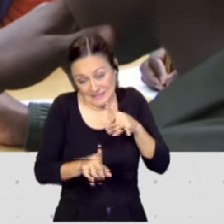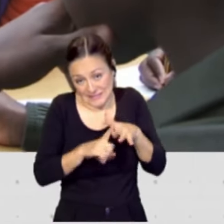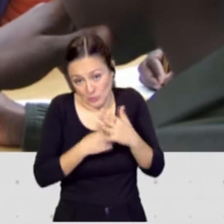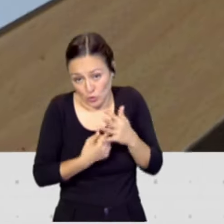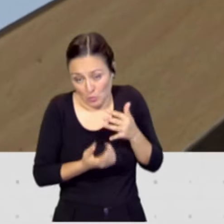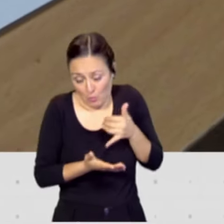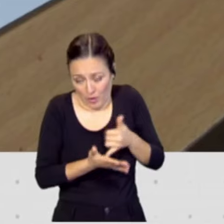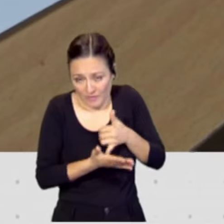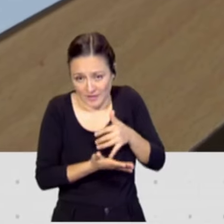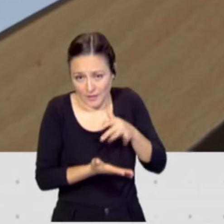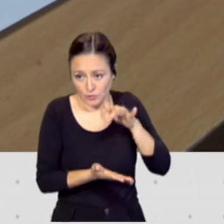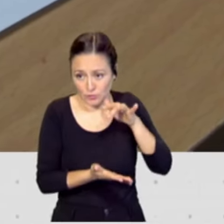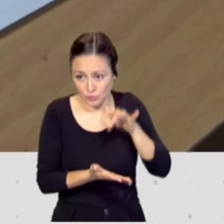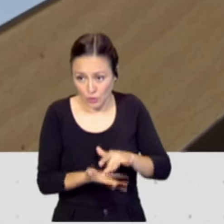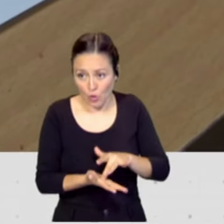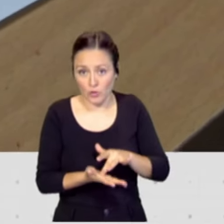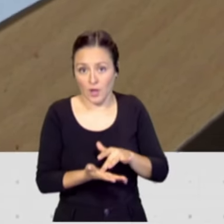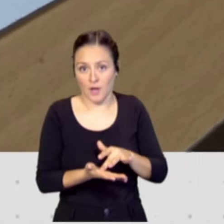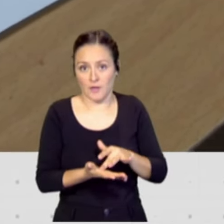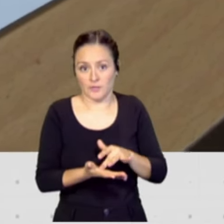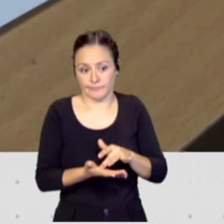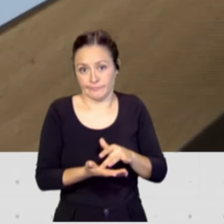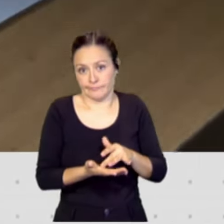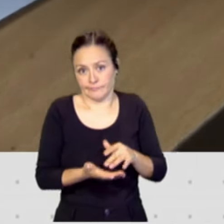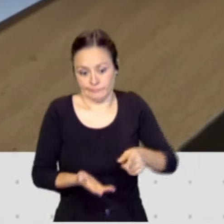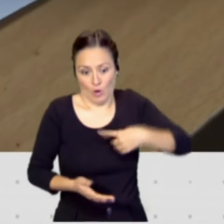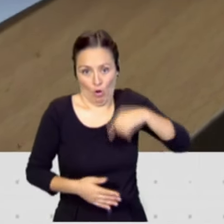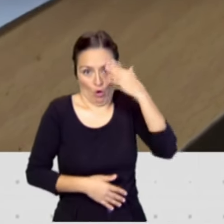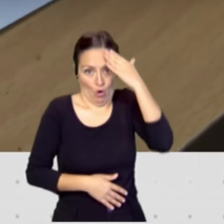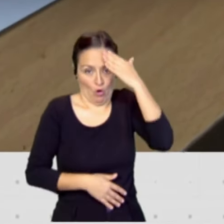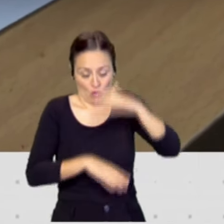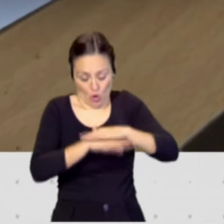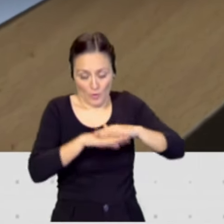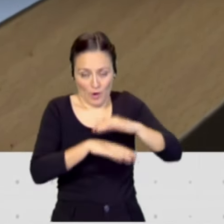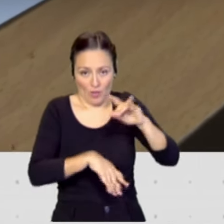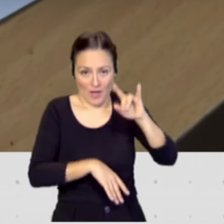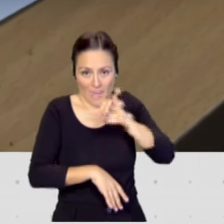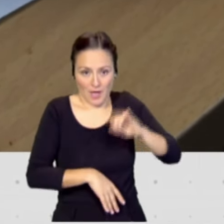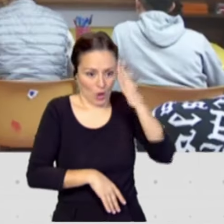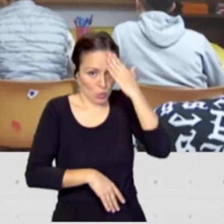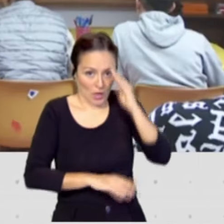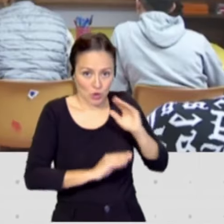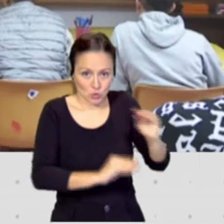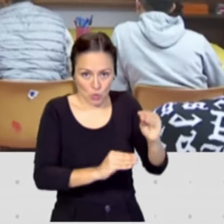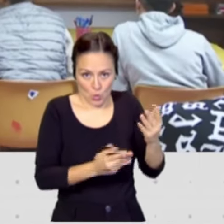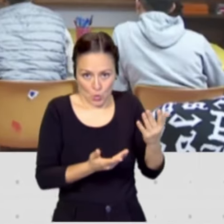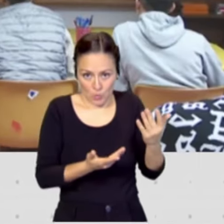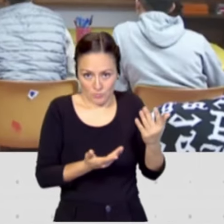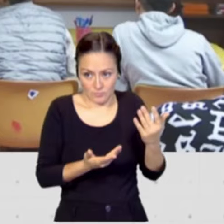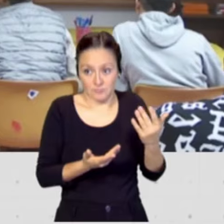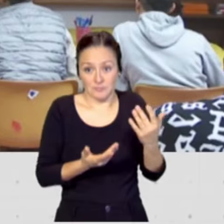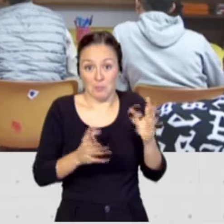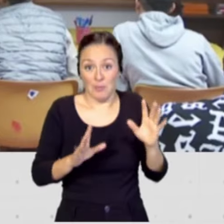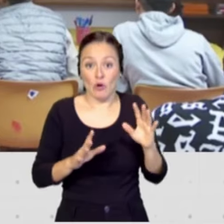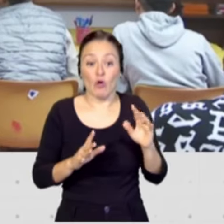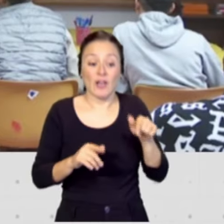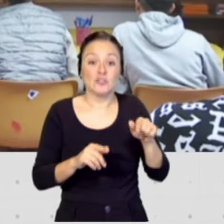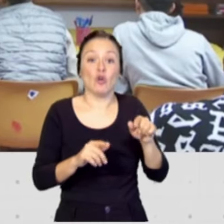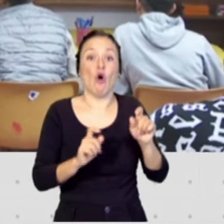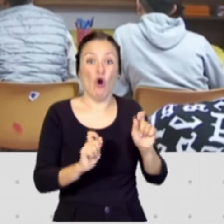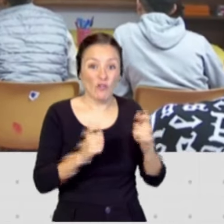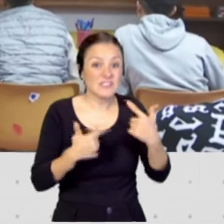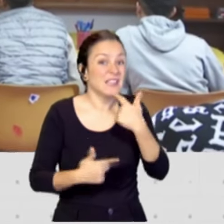vulnerabilidad y que la tutela la tiene el gobierno de áreas las efectivas eh de los menores nacionales las efectivas los cabildos insulares